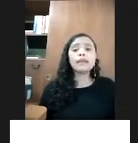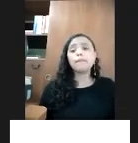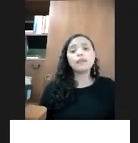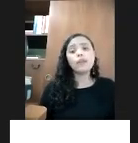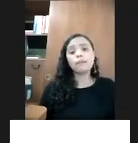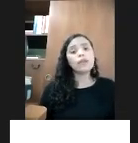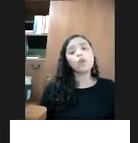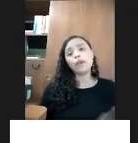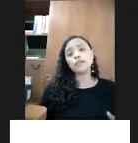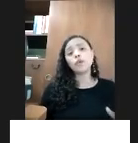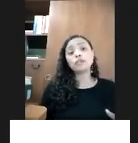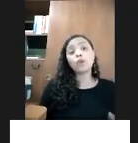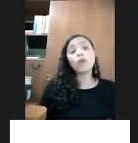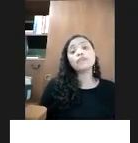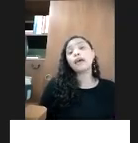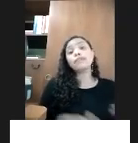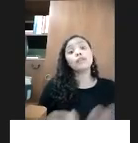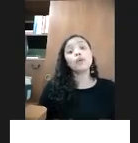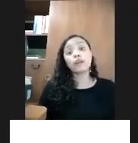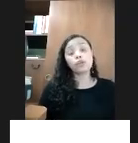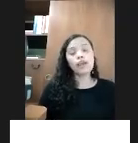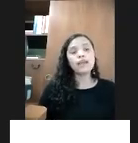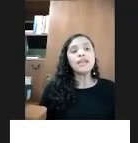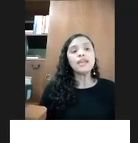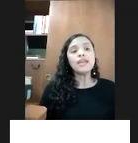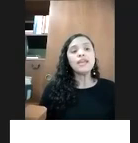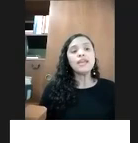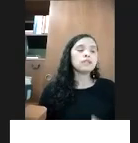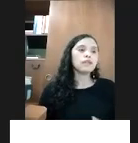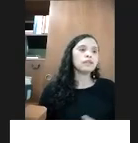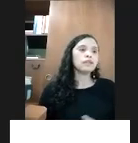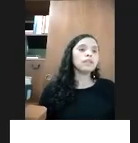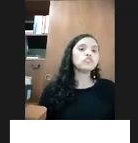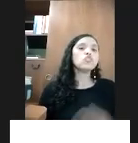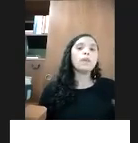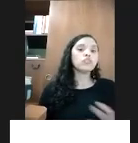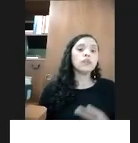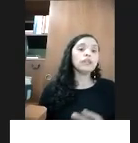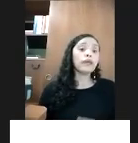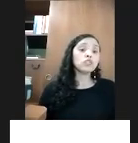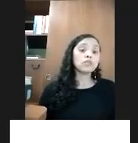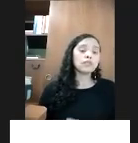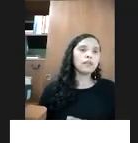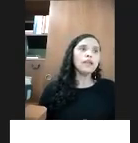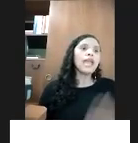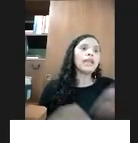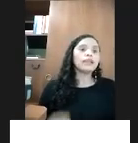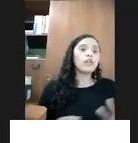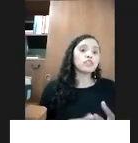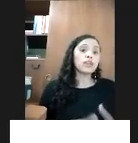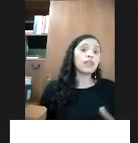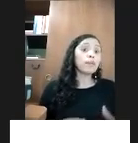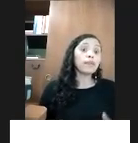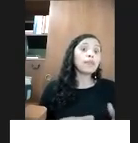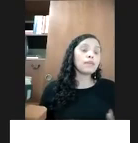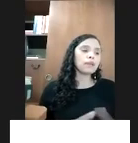familiares han perdido el empleo en los países donde se encuentran, han tenido que retornar, y eso afecta significativamente sus posibilidades de subsistir en estas